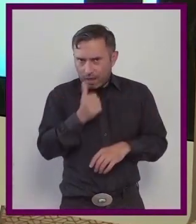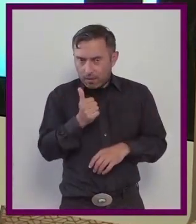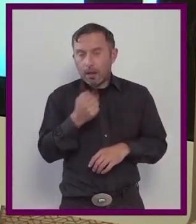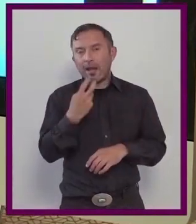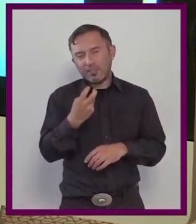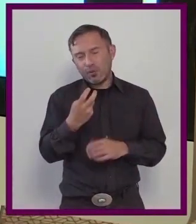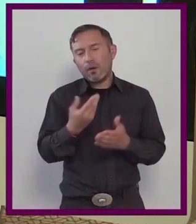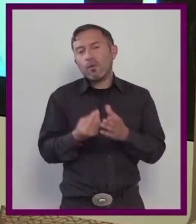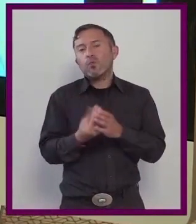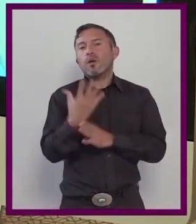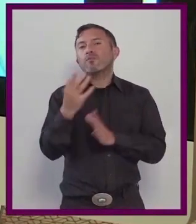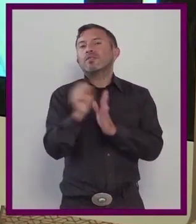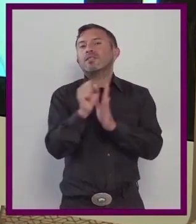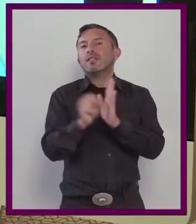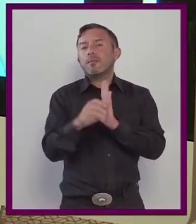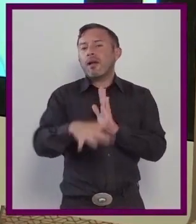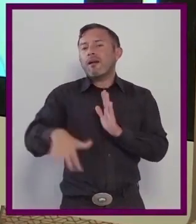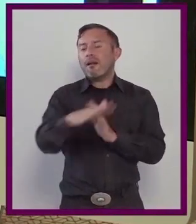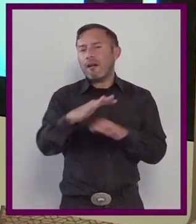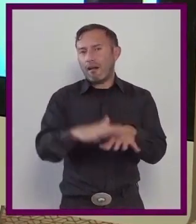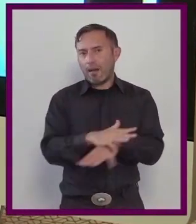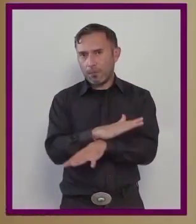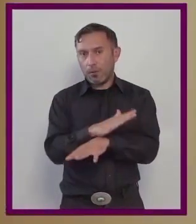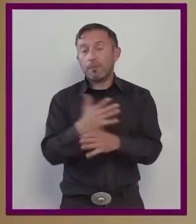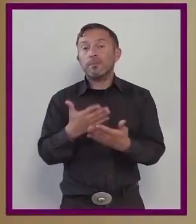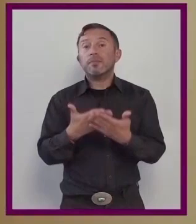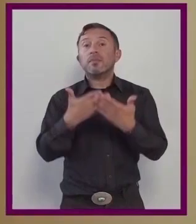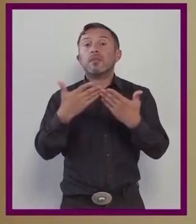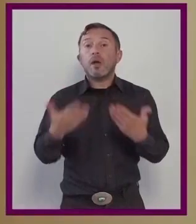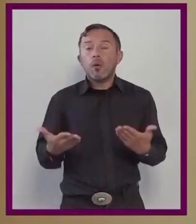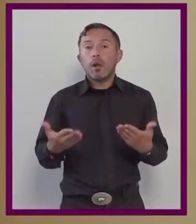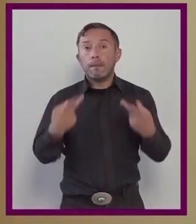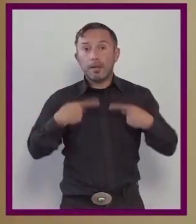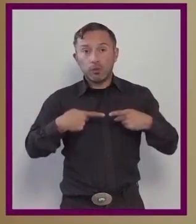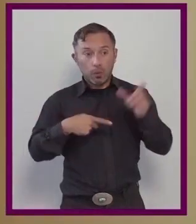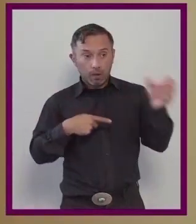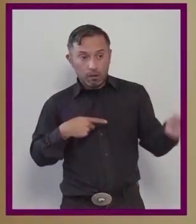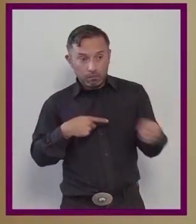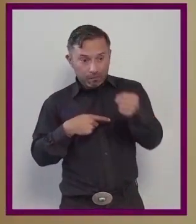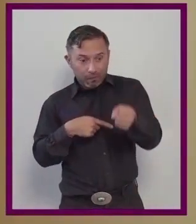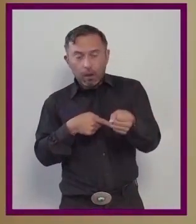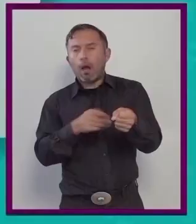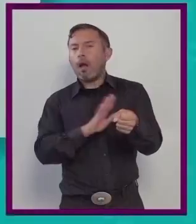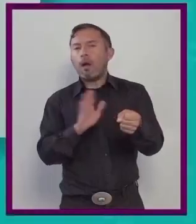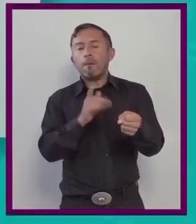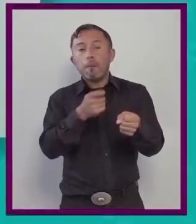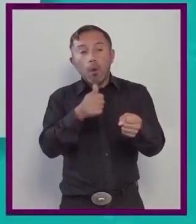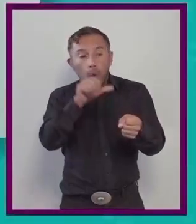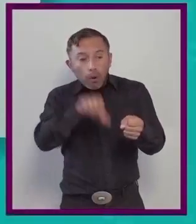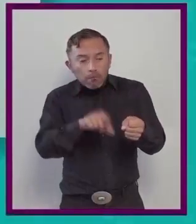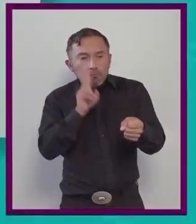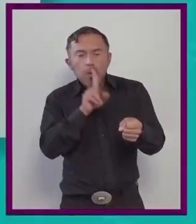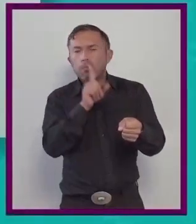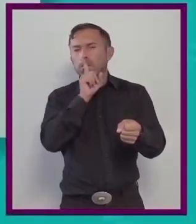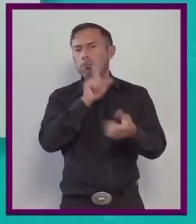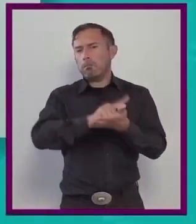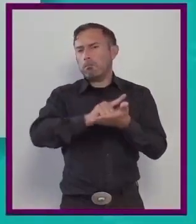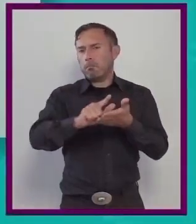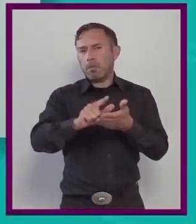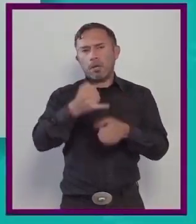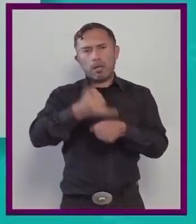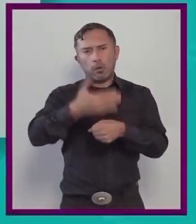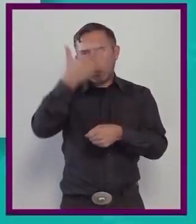cometido. Ese es uno de los grandes cambios dentro de nuestro sistema, que actualmente ya se va a considerar una persona inocente, que se le